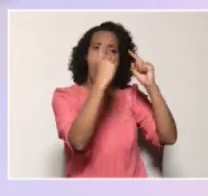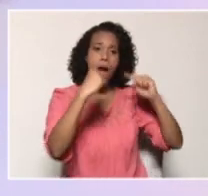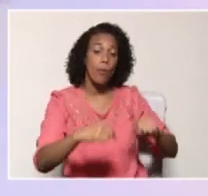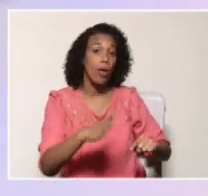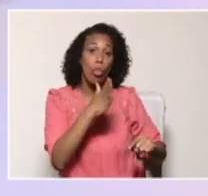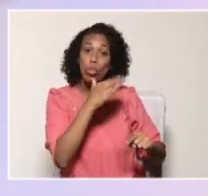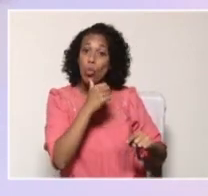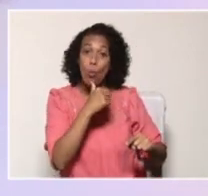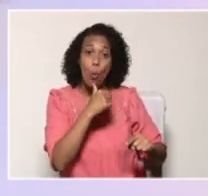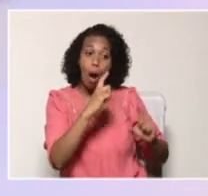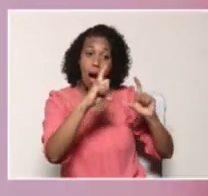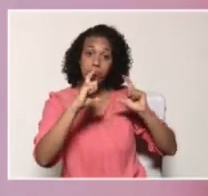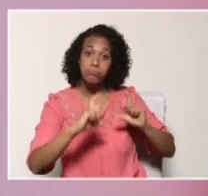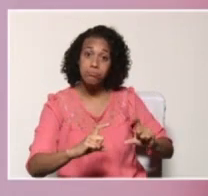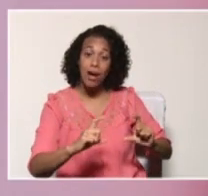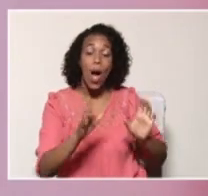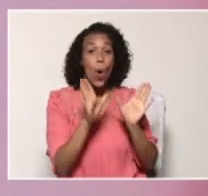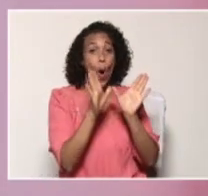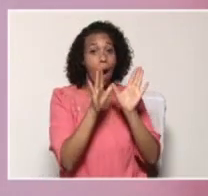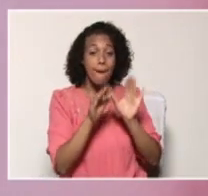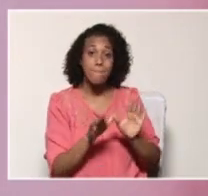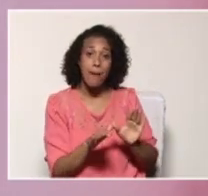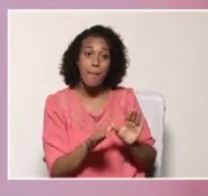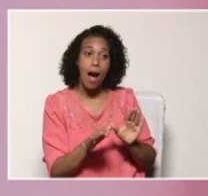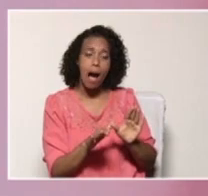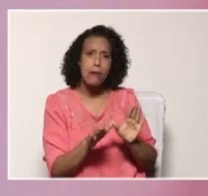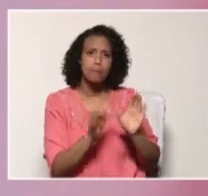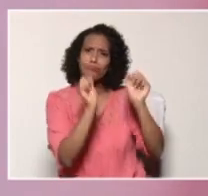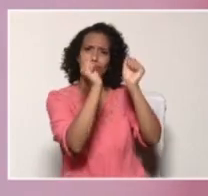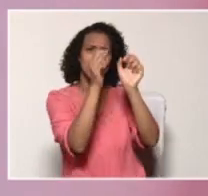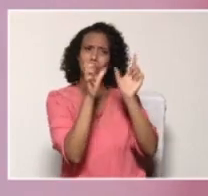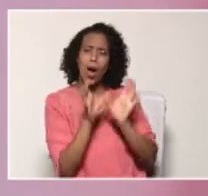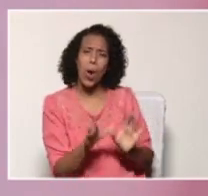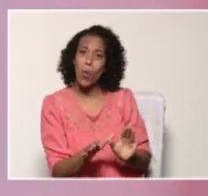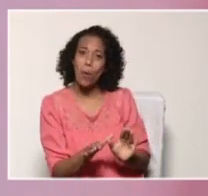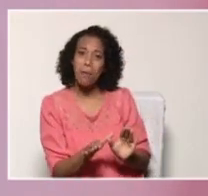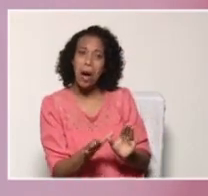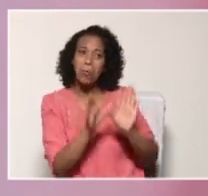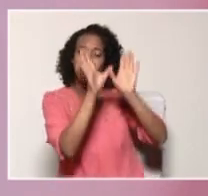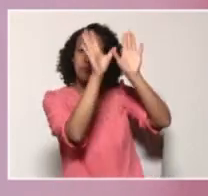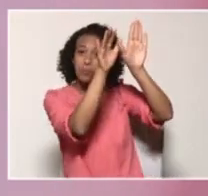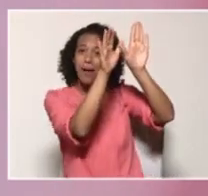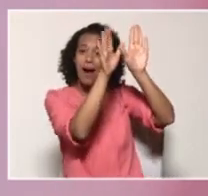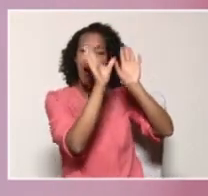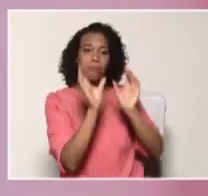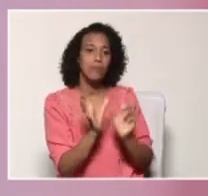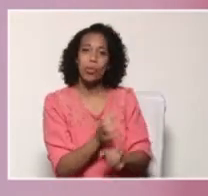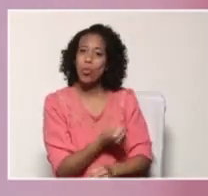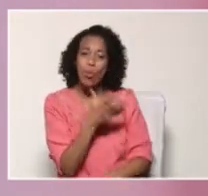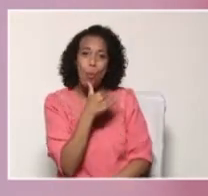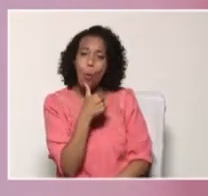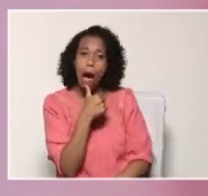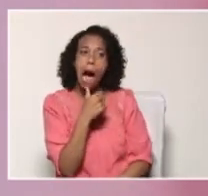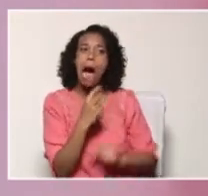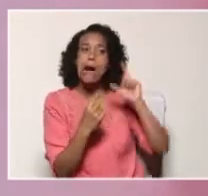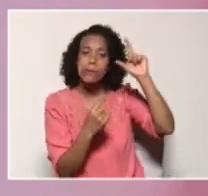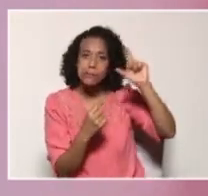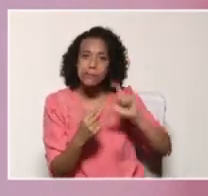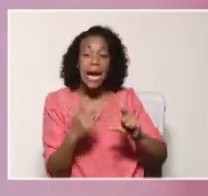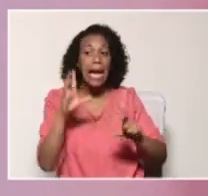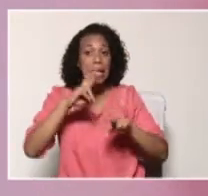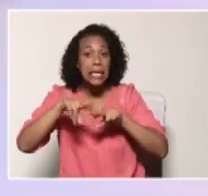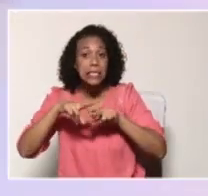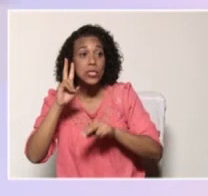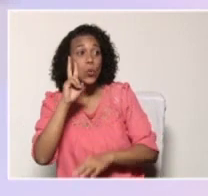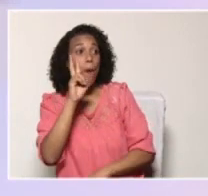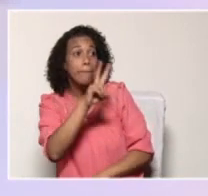dibujo y tenemos una mariposita en esta piedra que no está en la de abajo. Entonces usted le tiene que permitir que él mismo